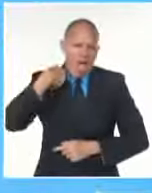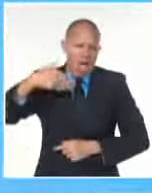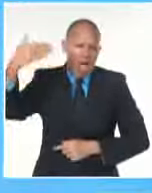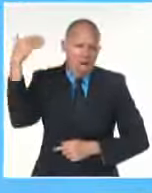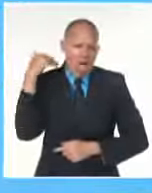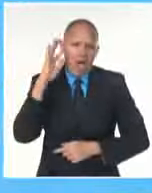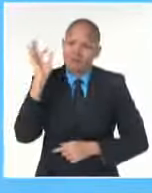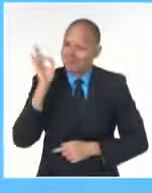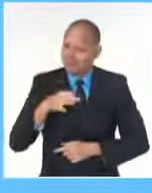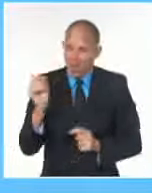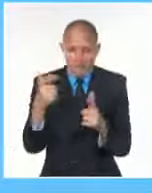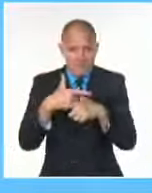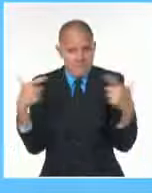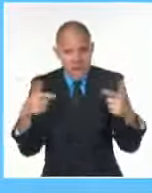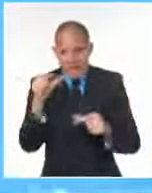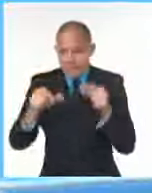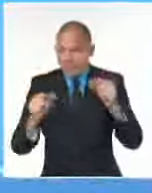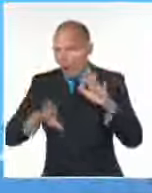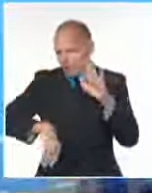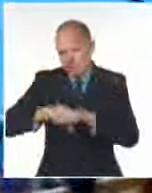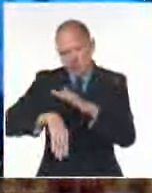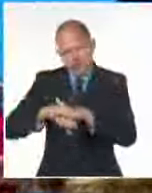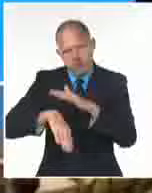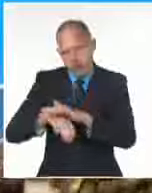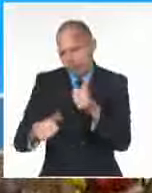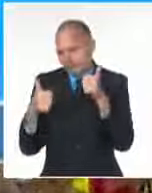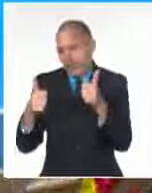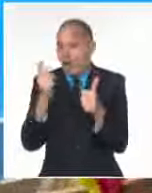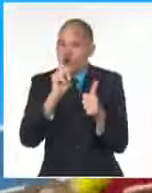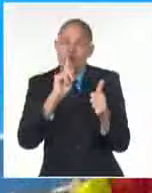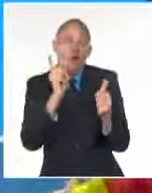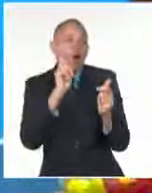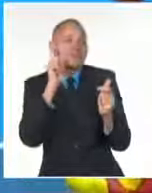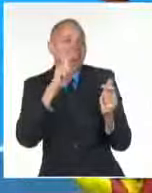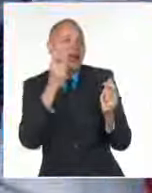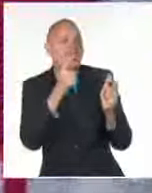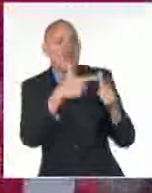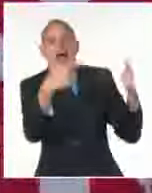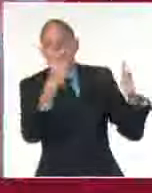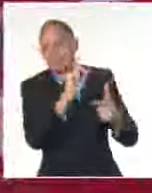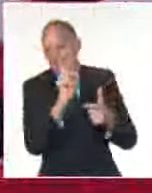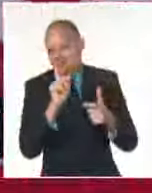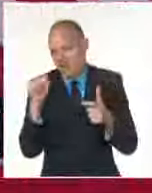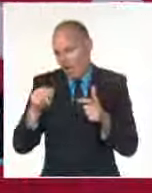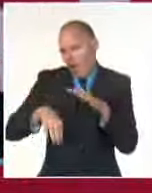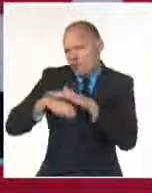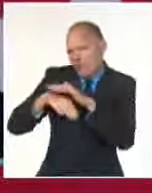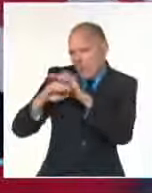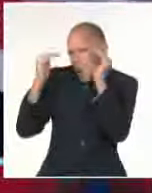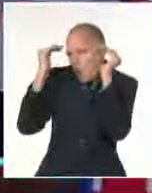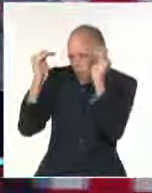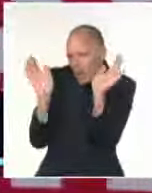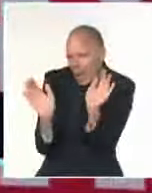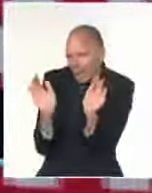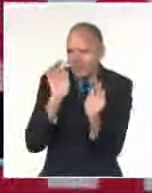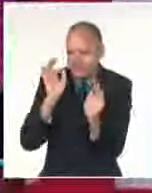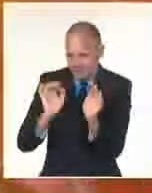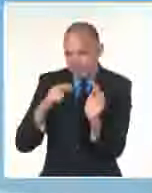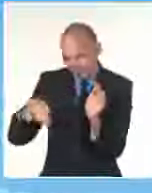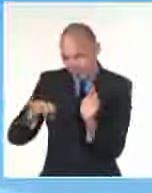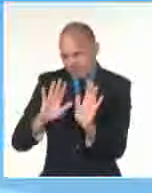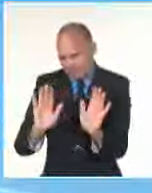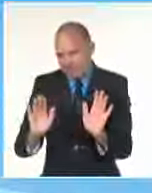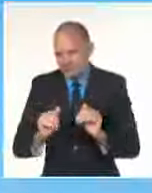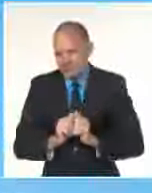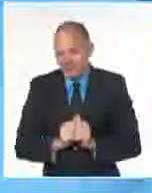gran masividad de fútbol. No de grande, sino de este tipo, de fútbol en formato pequeño. Además,